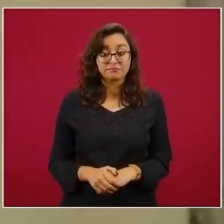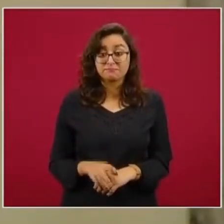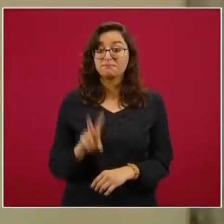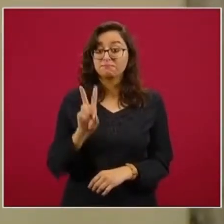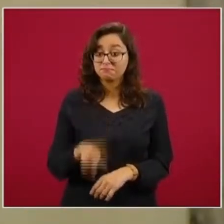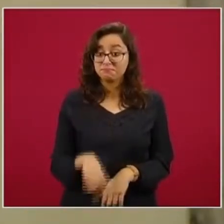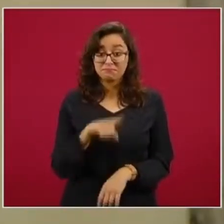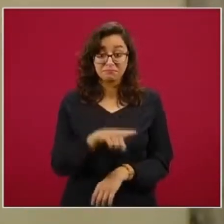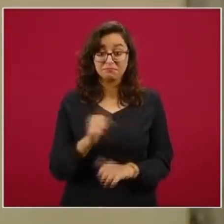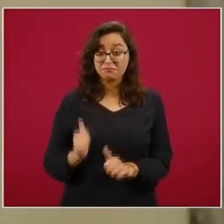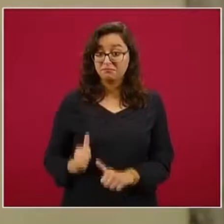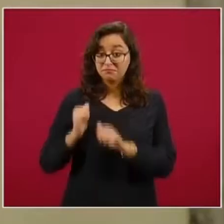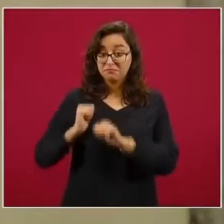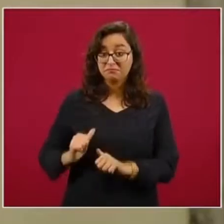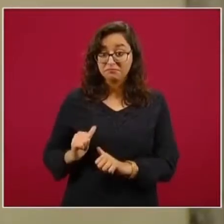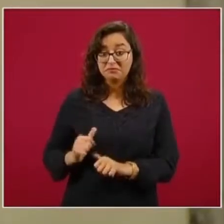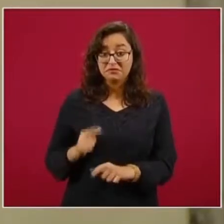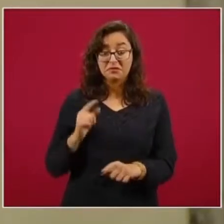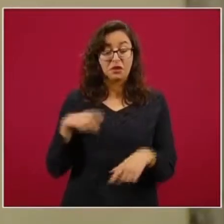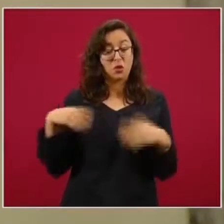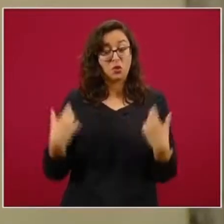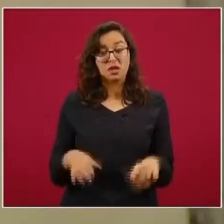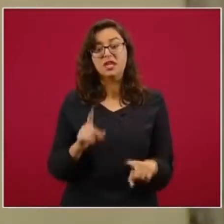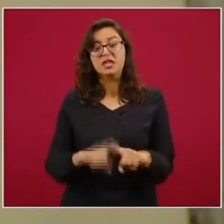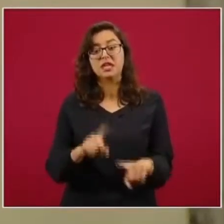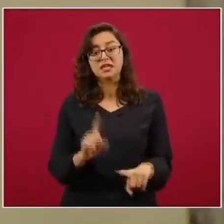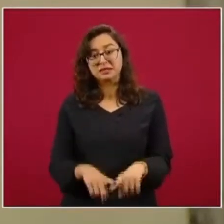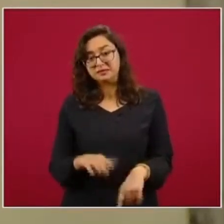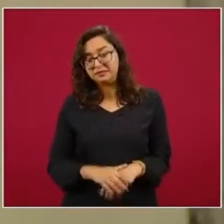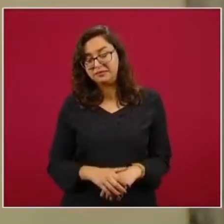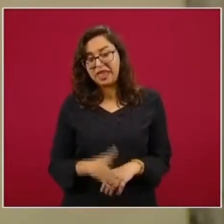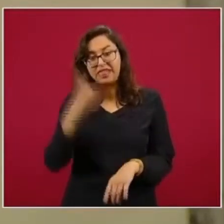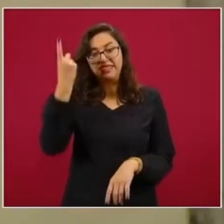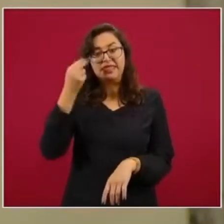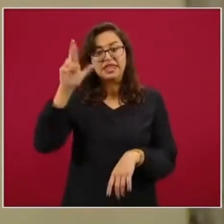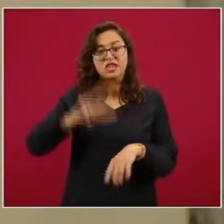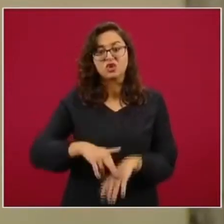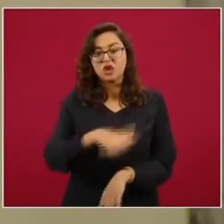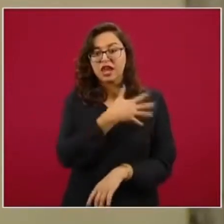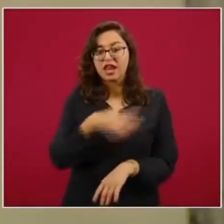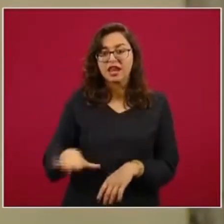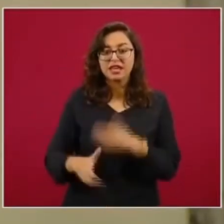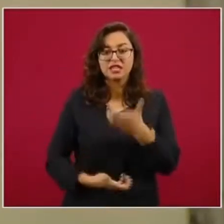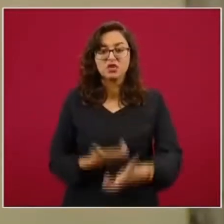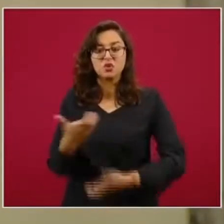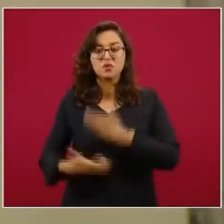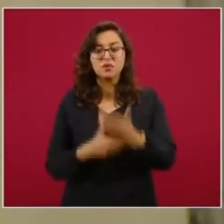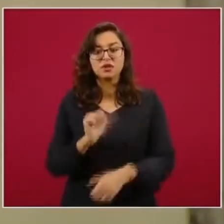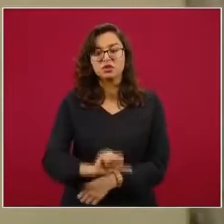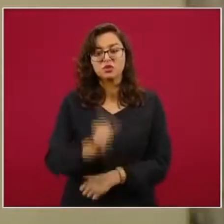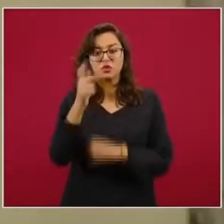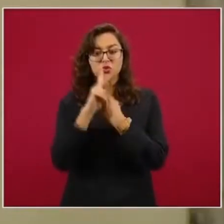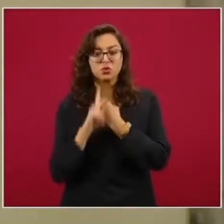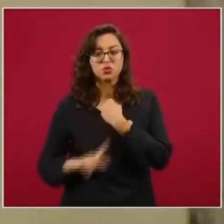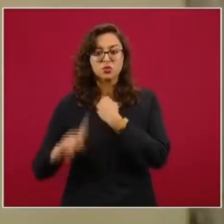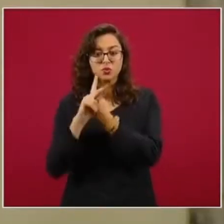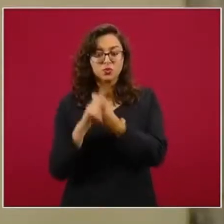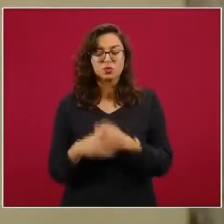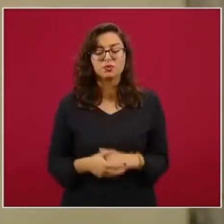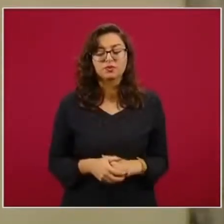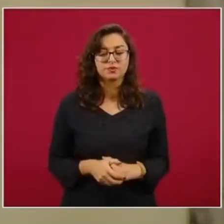este entramado. Era nada más y nada menos que director general de Comercio Exterior, del cual